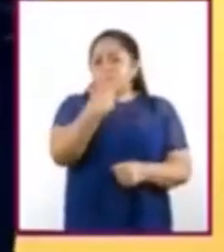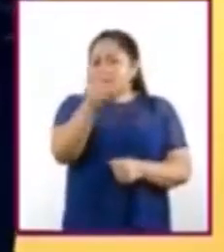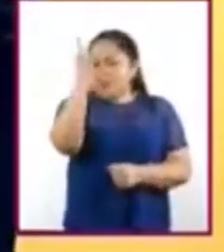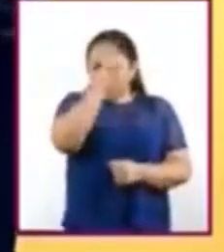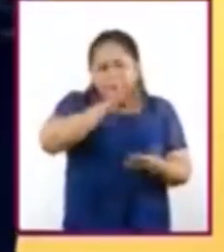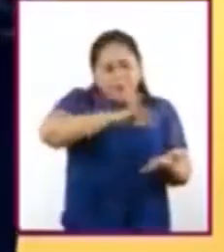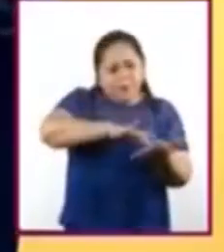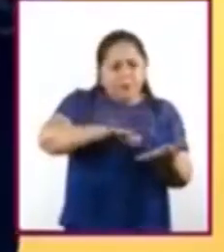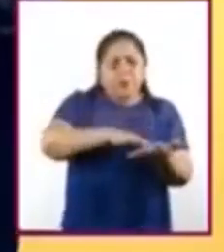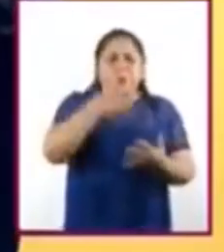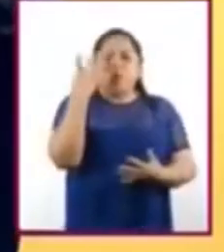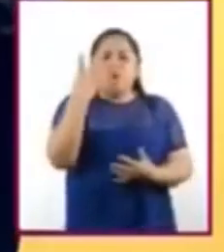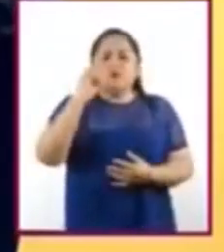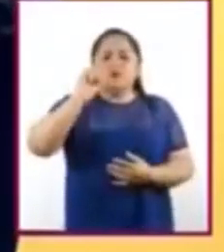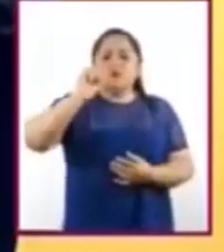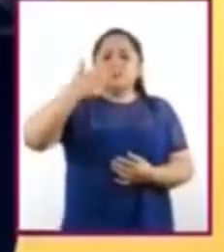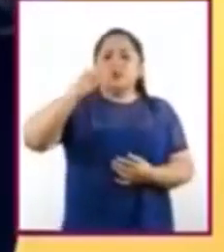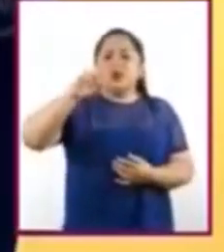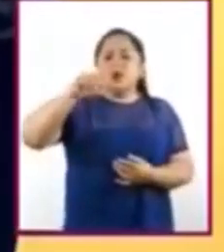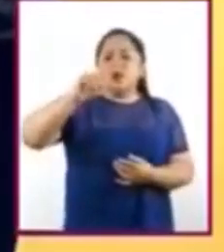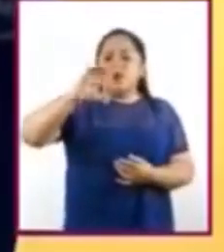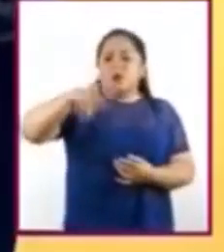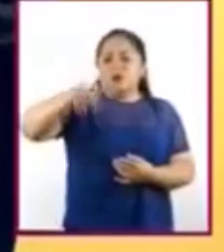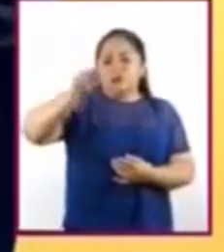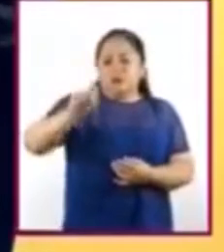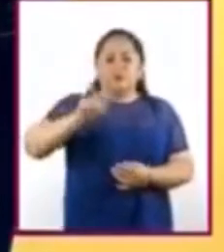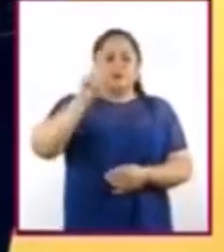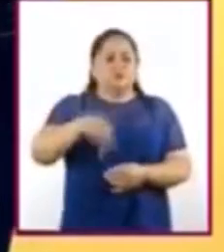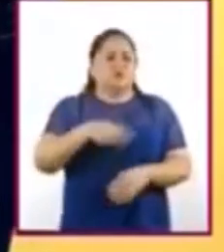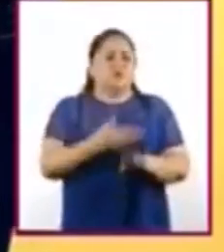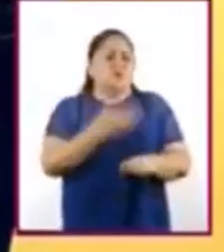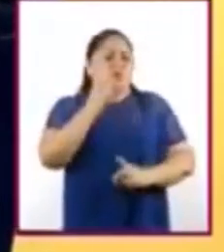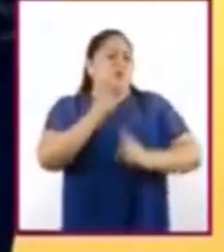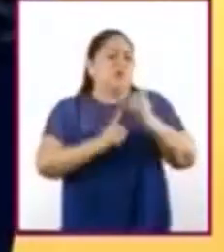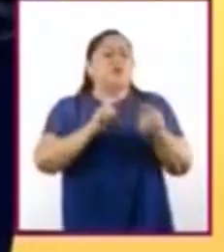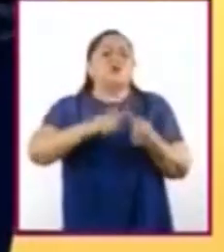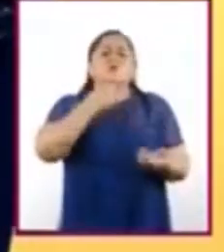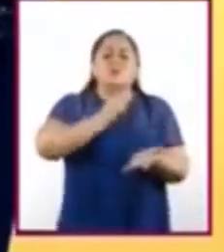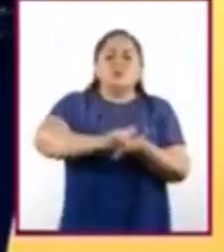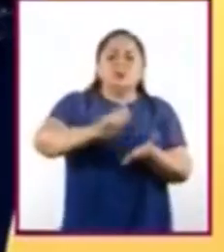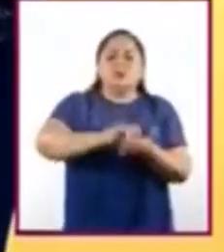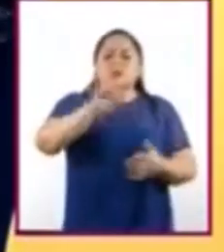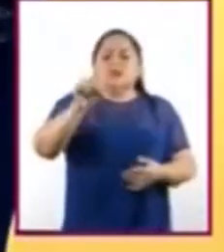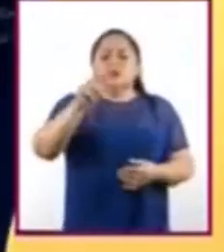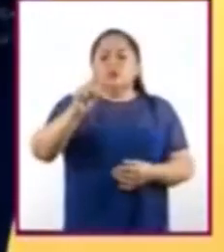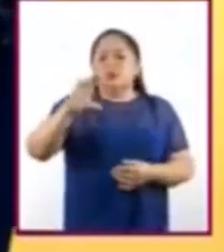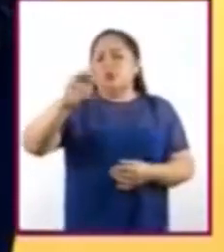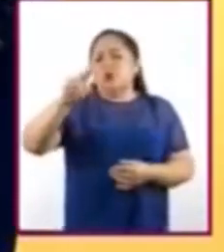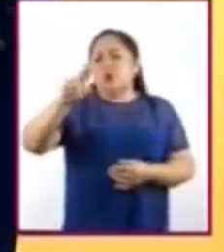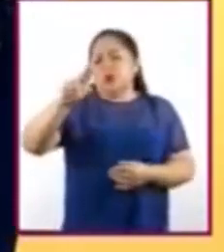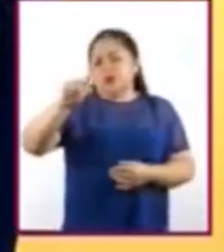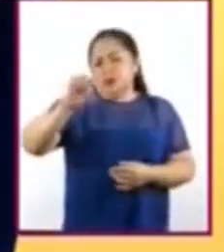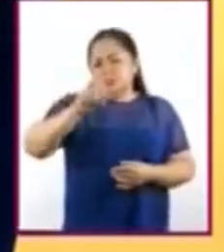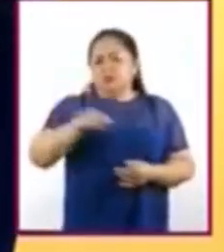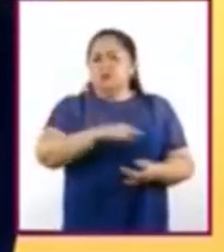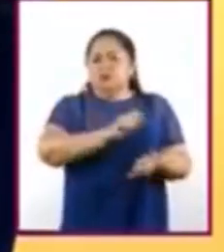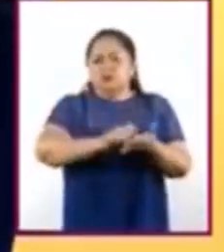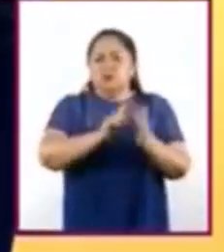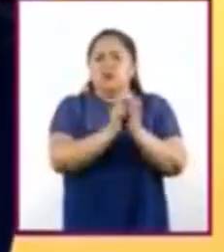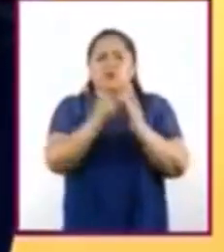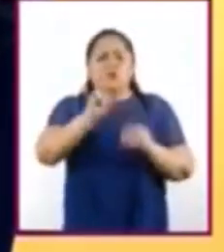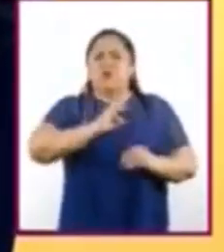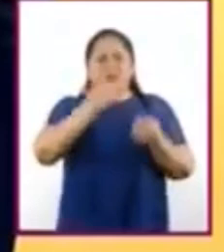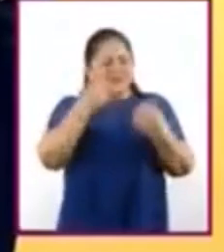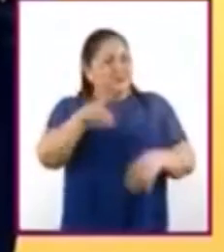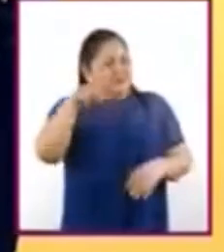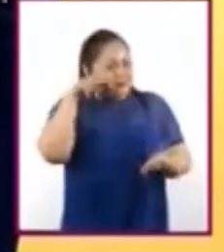leer Los 4 Sherlocks, un atraco muy deportivo, escrito por Jesús Cortés, un libro que no se pueden perder